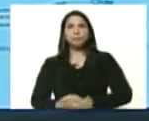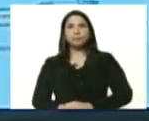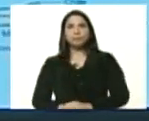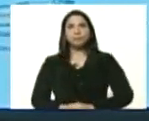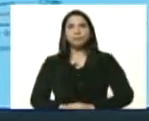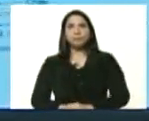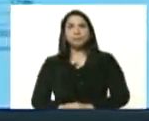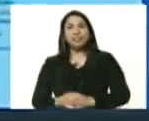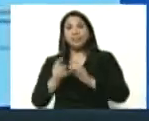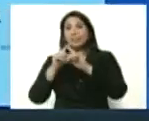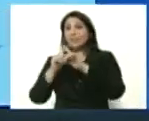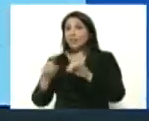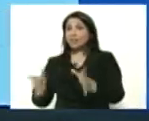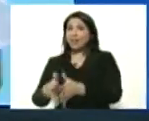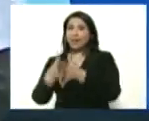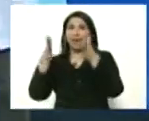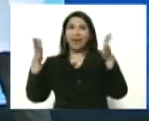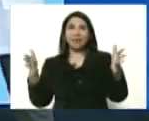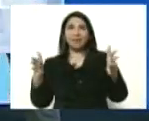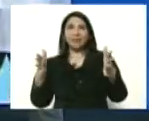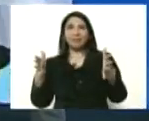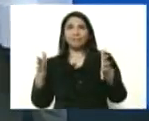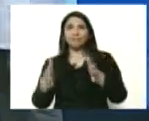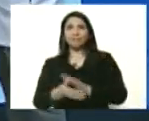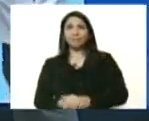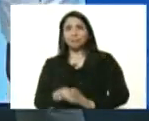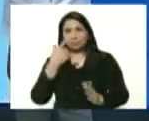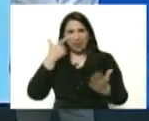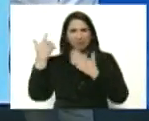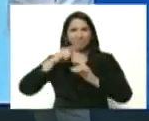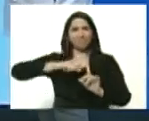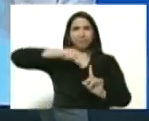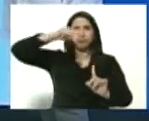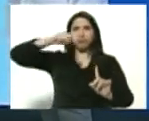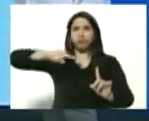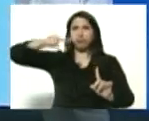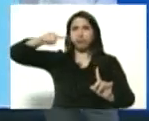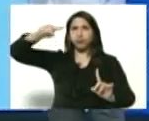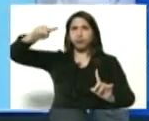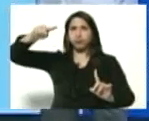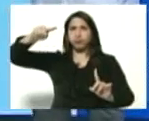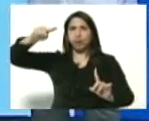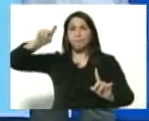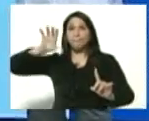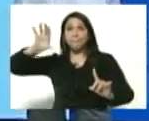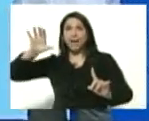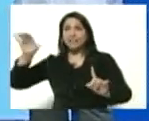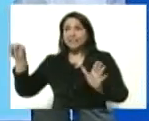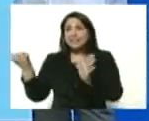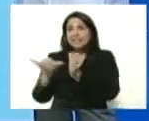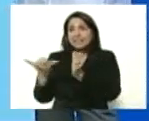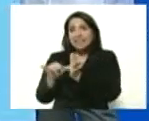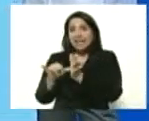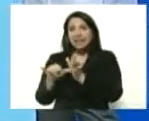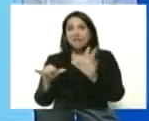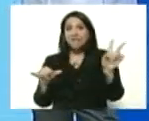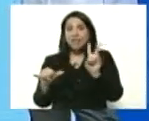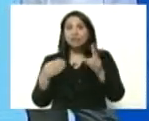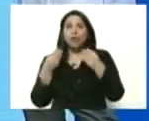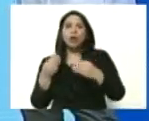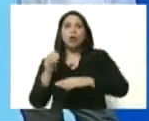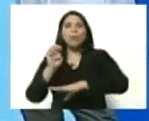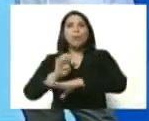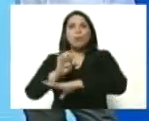una diferencia tremenda, brutal, entre países vecinos de Venezuela, como